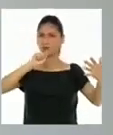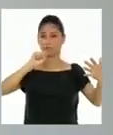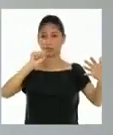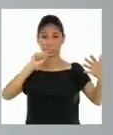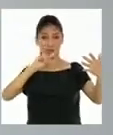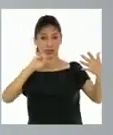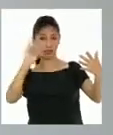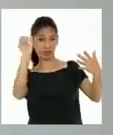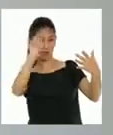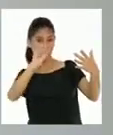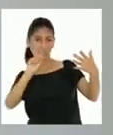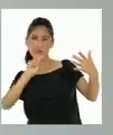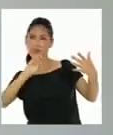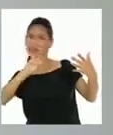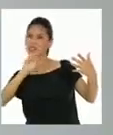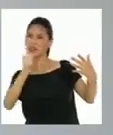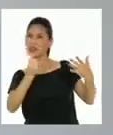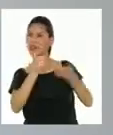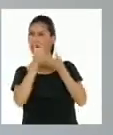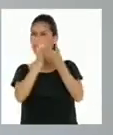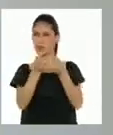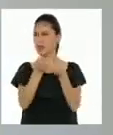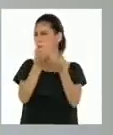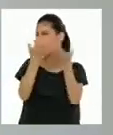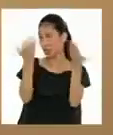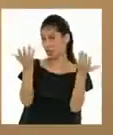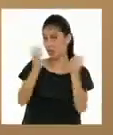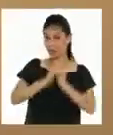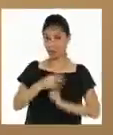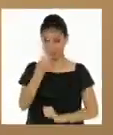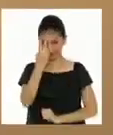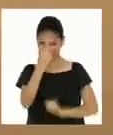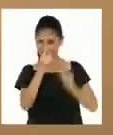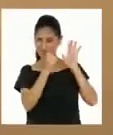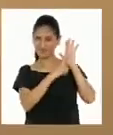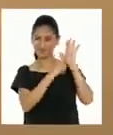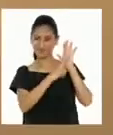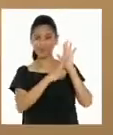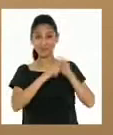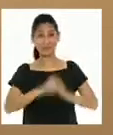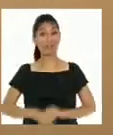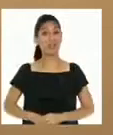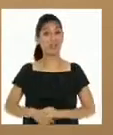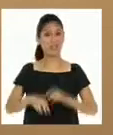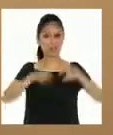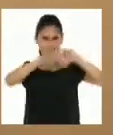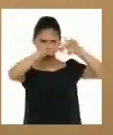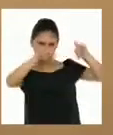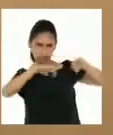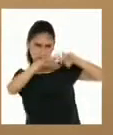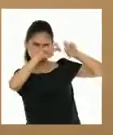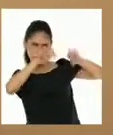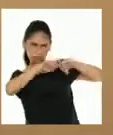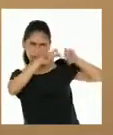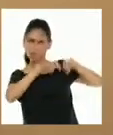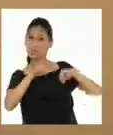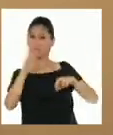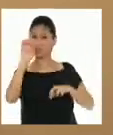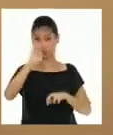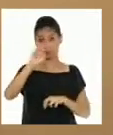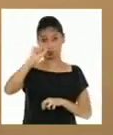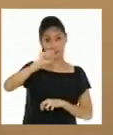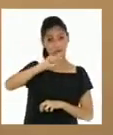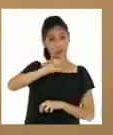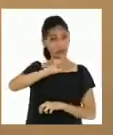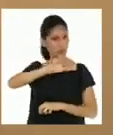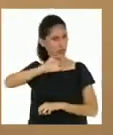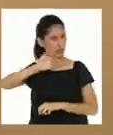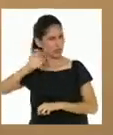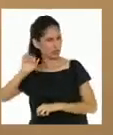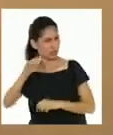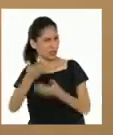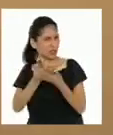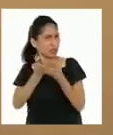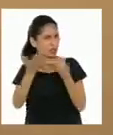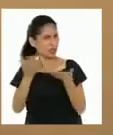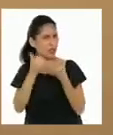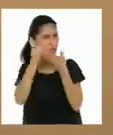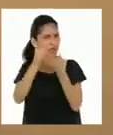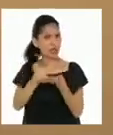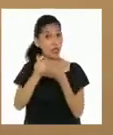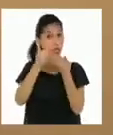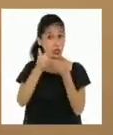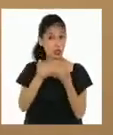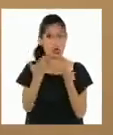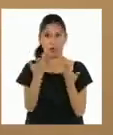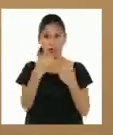para responder esa pregunta. La investigación estadística busca responder, a través de la aplicación de procedimientos